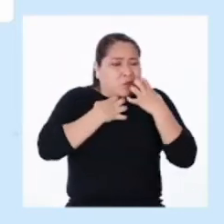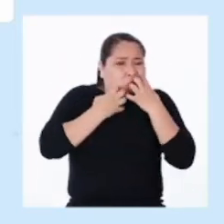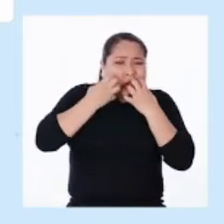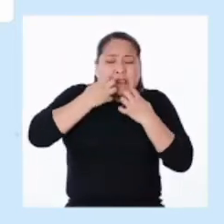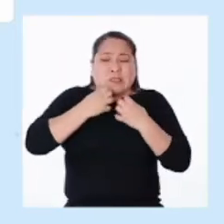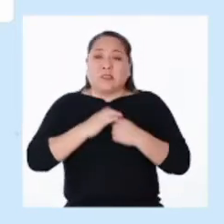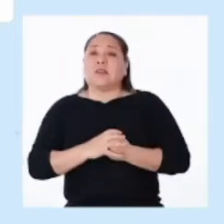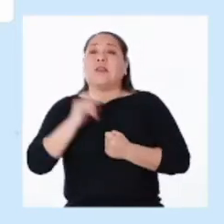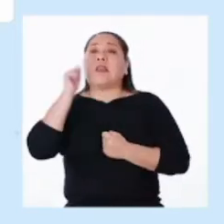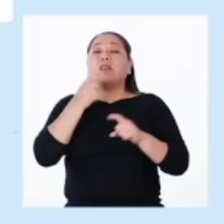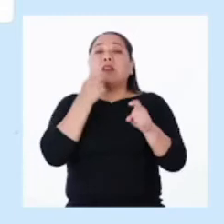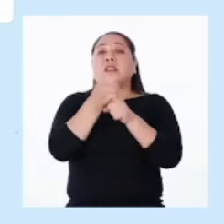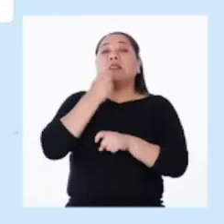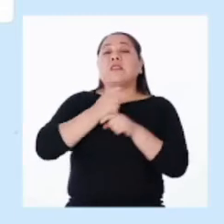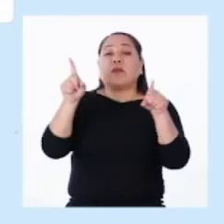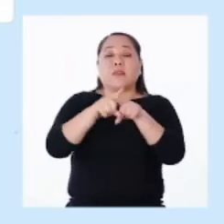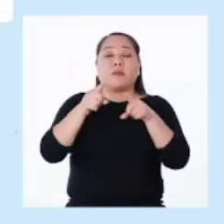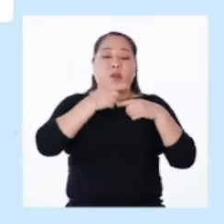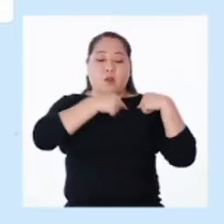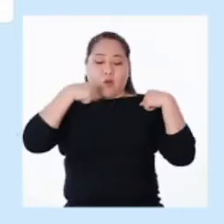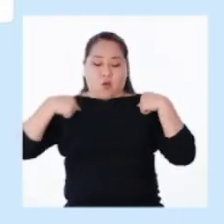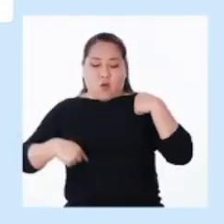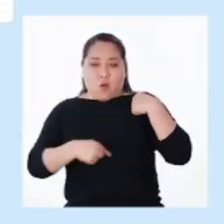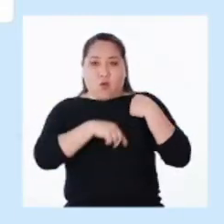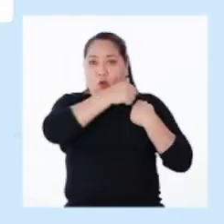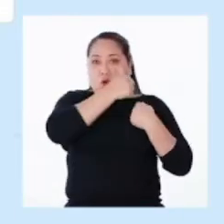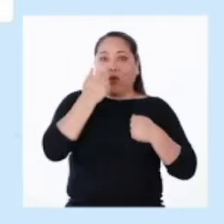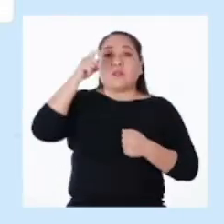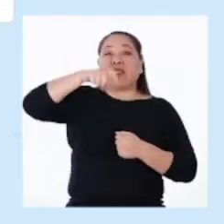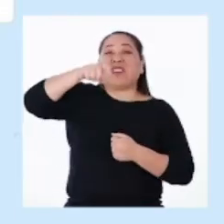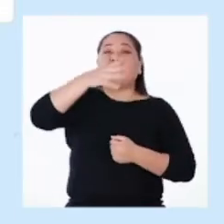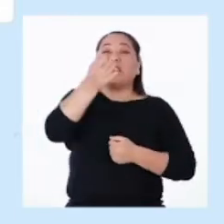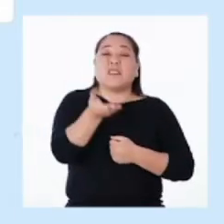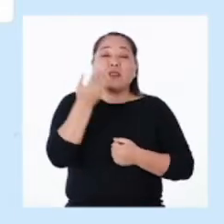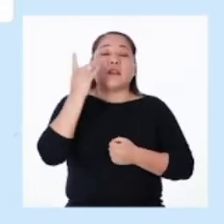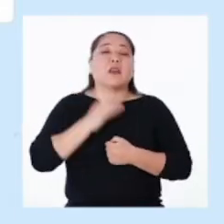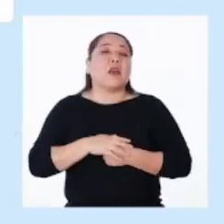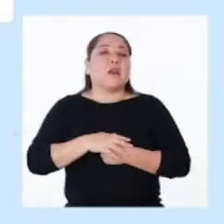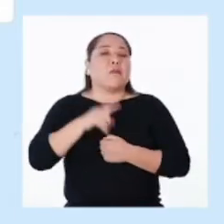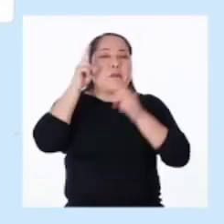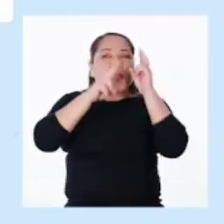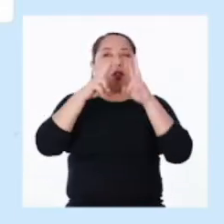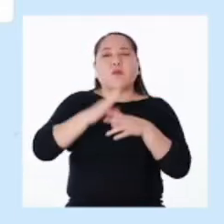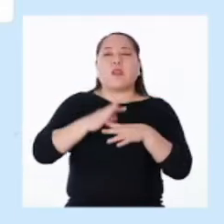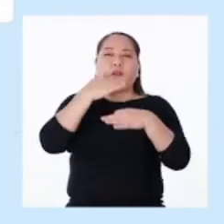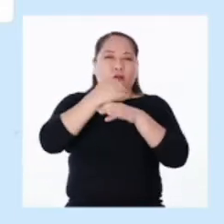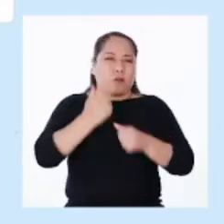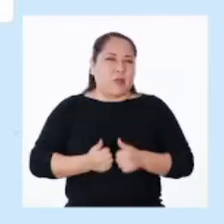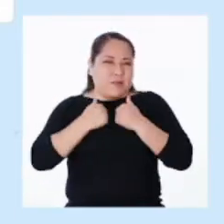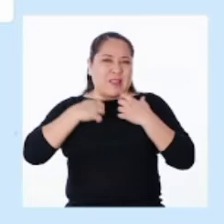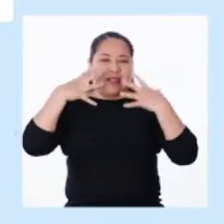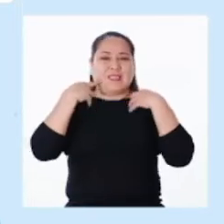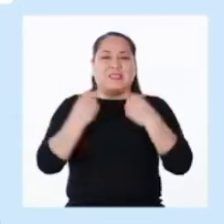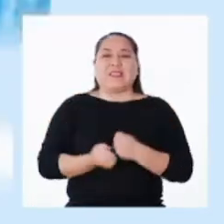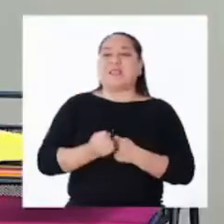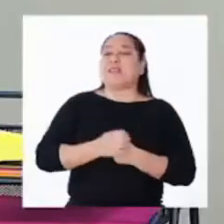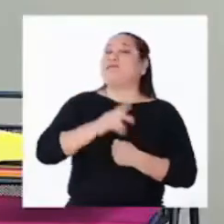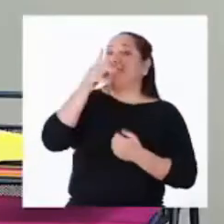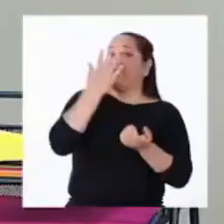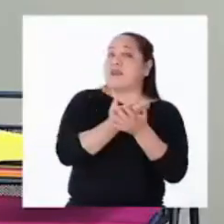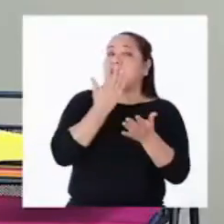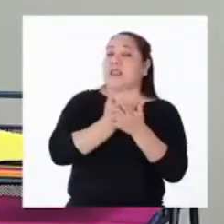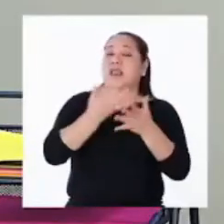e inseguridad, lo cual afecta también a otros órganos. Por eso es necesario contar con un estilo de vida saludable